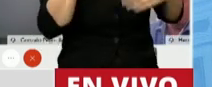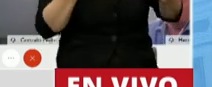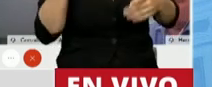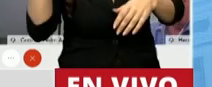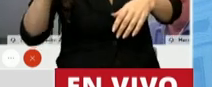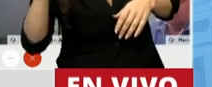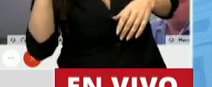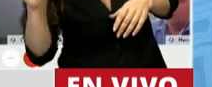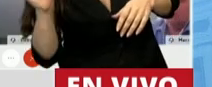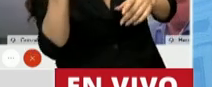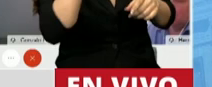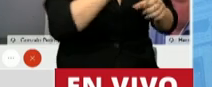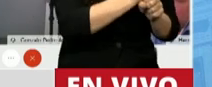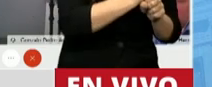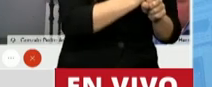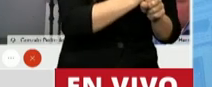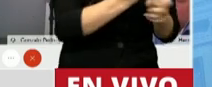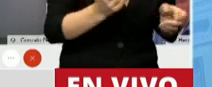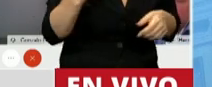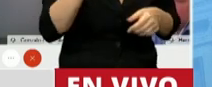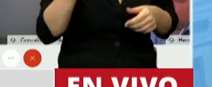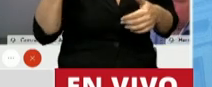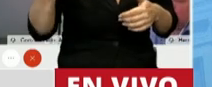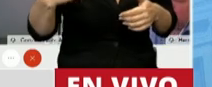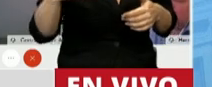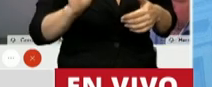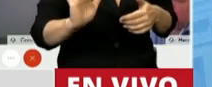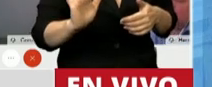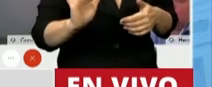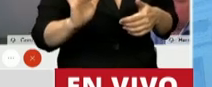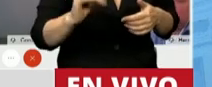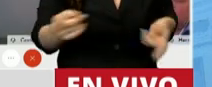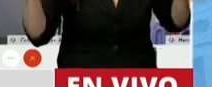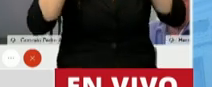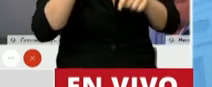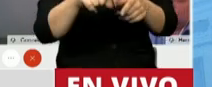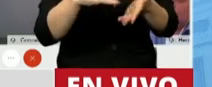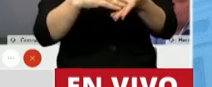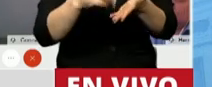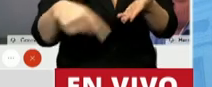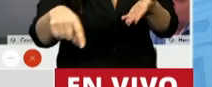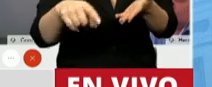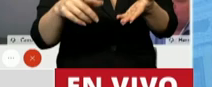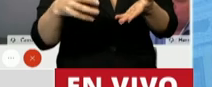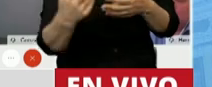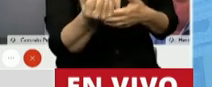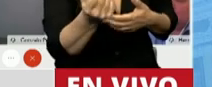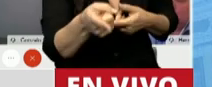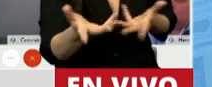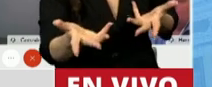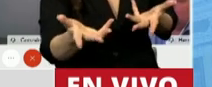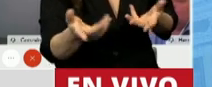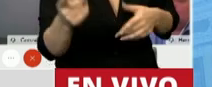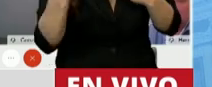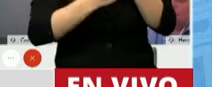pasado. No se recupera esperando 5 meses para volver a recuperar tierras de privados. No se recupera cuando